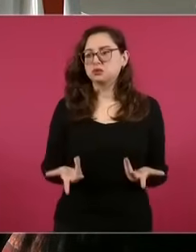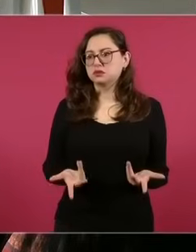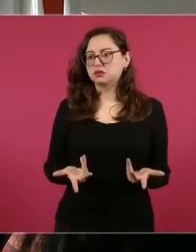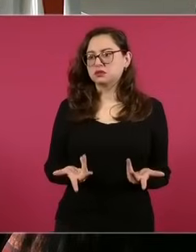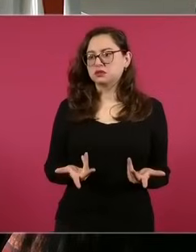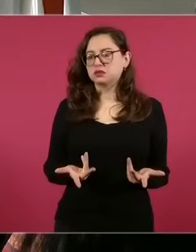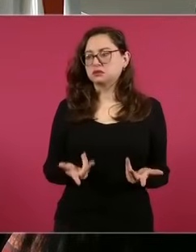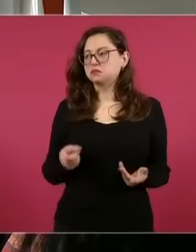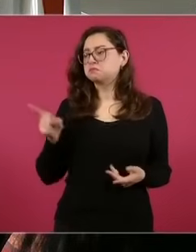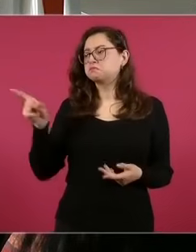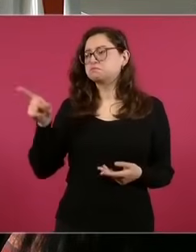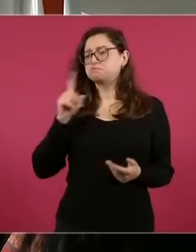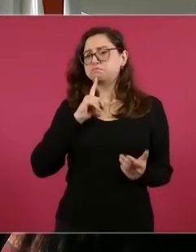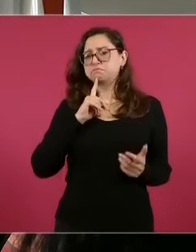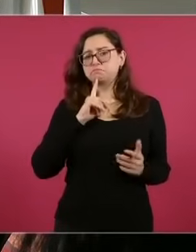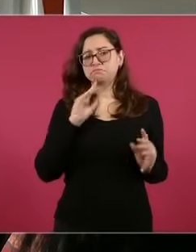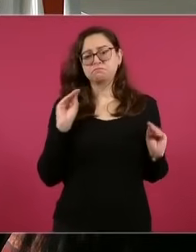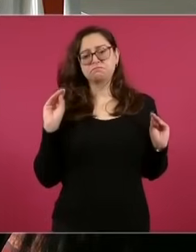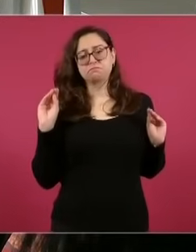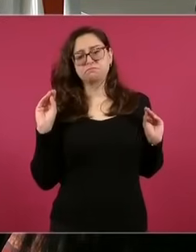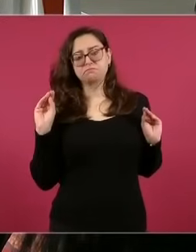las guerras,